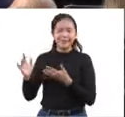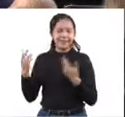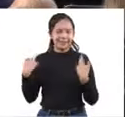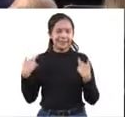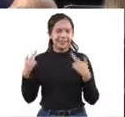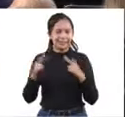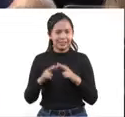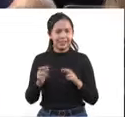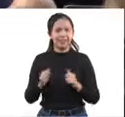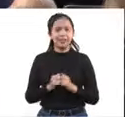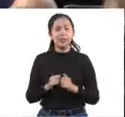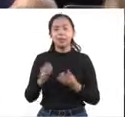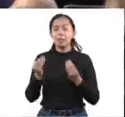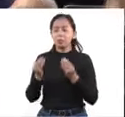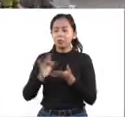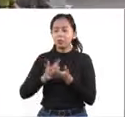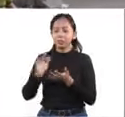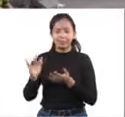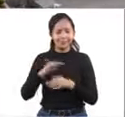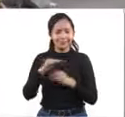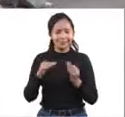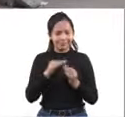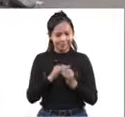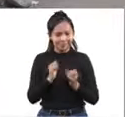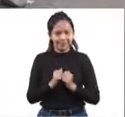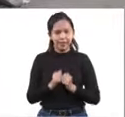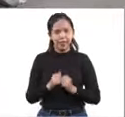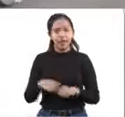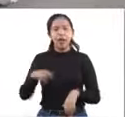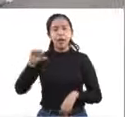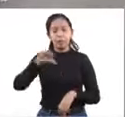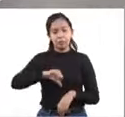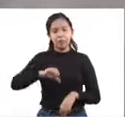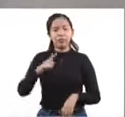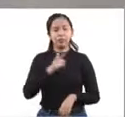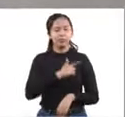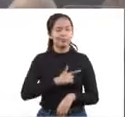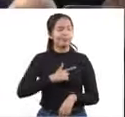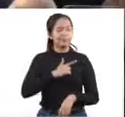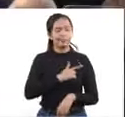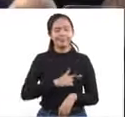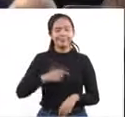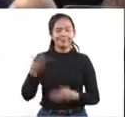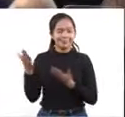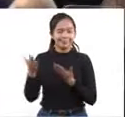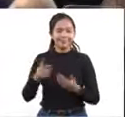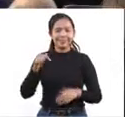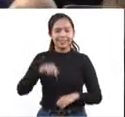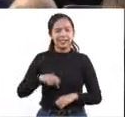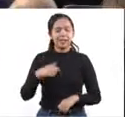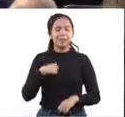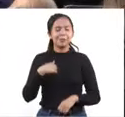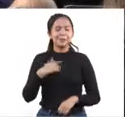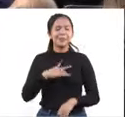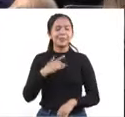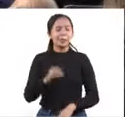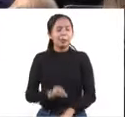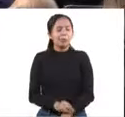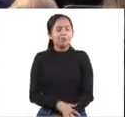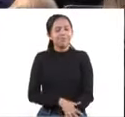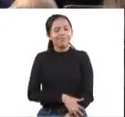Muchas gracias. Pues un gusto. Un gusto de estar aquí, se me eriza la piel ahorita que escuchaba